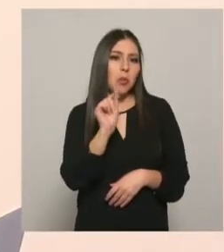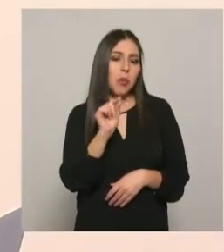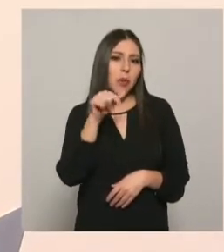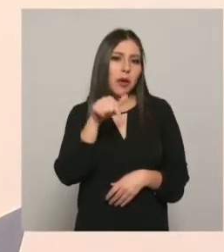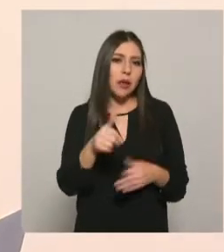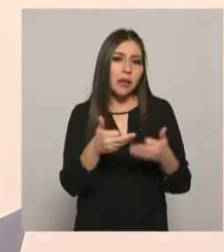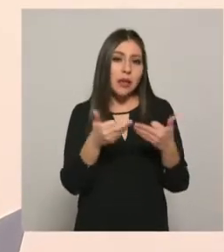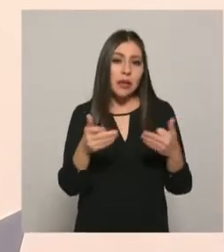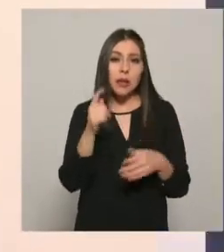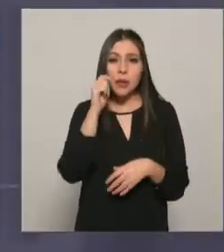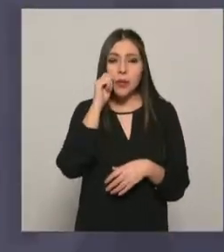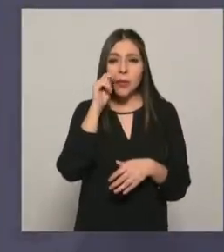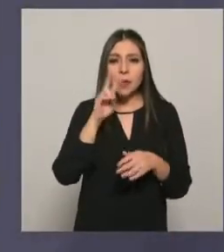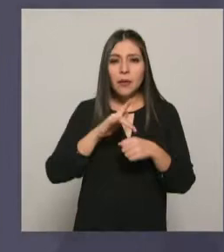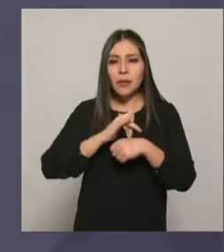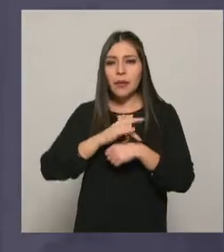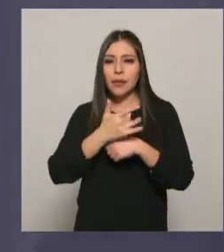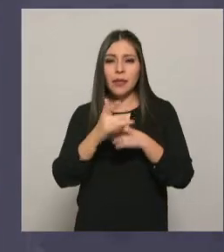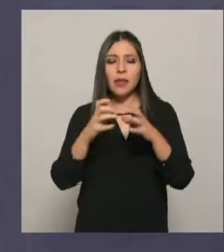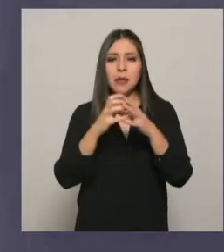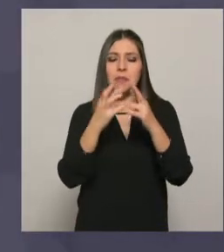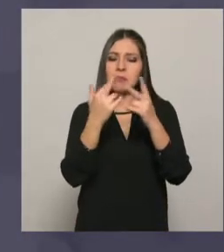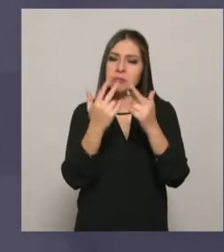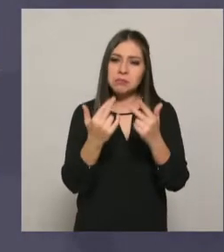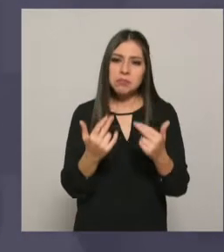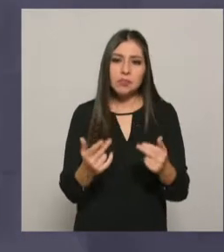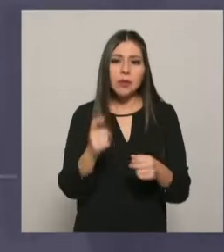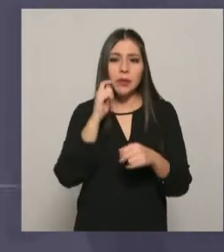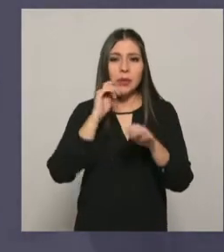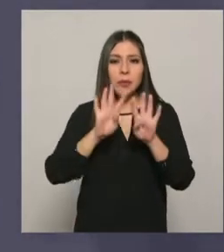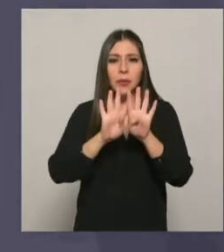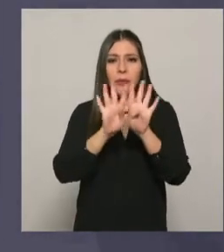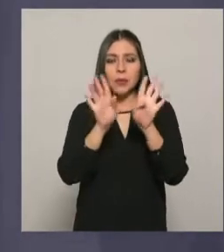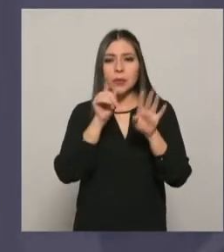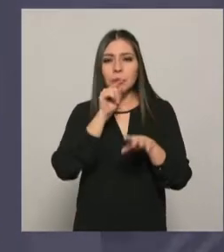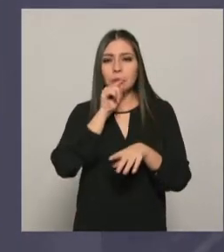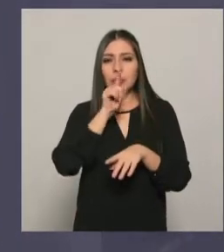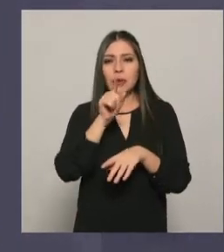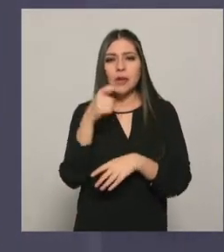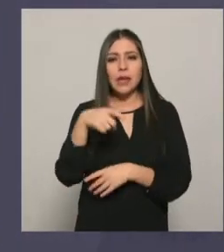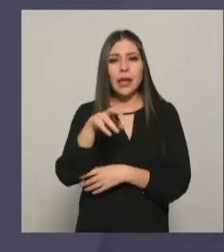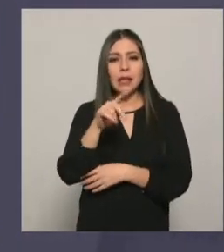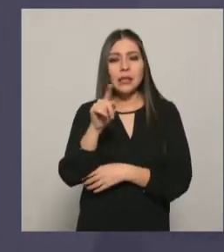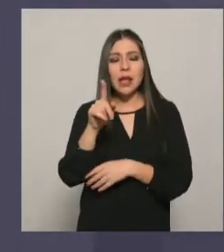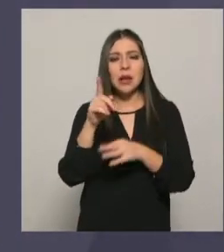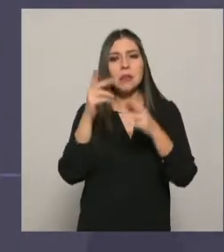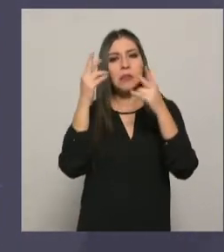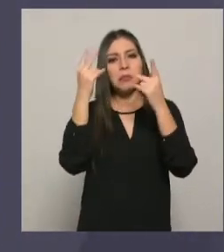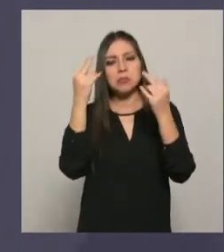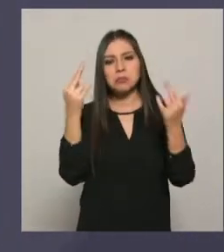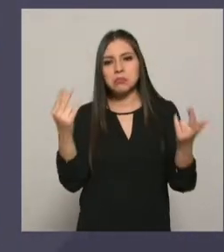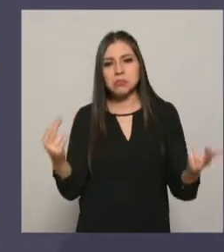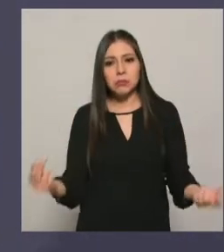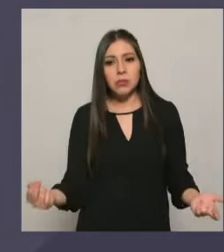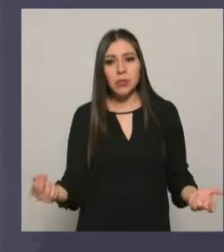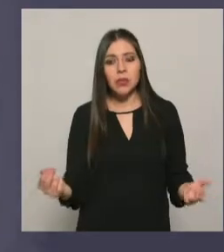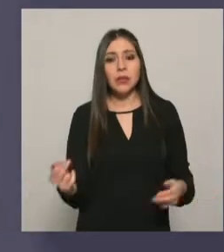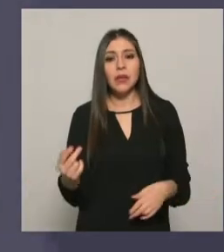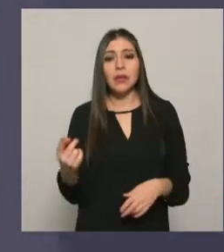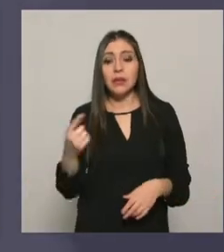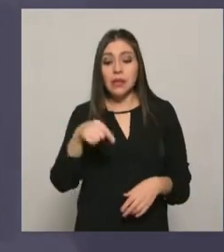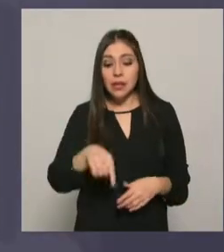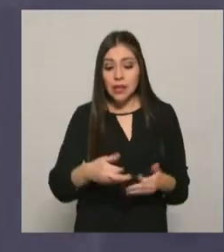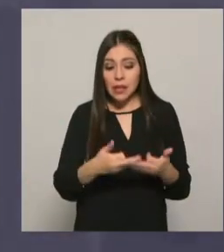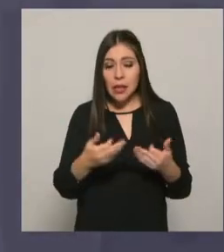quiebra. Aunque sea plumaje de quetzal, se desgarra. No para siempre en la